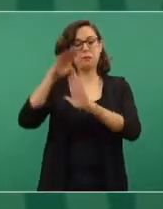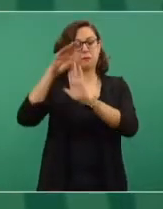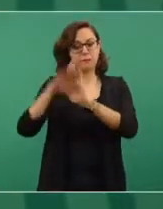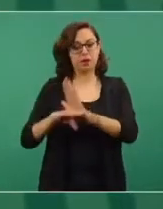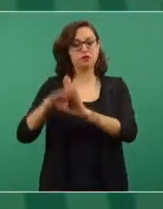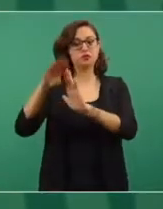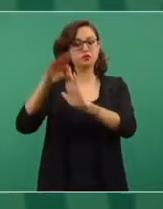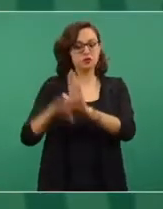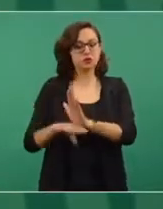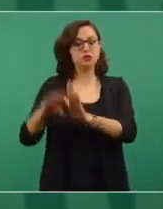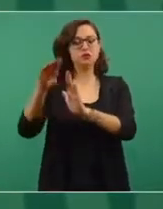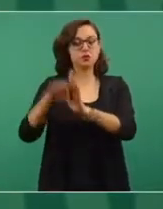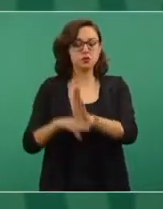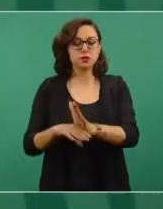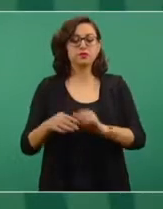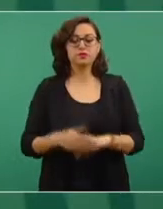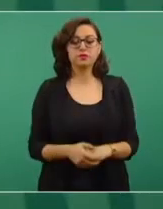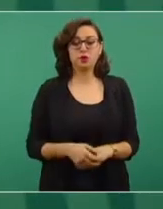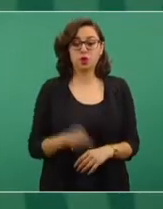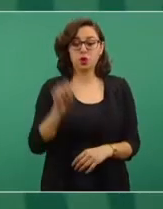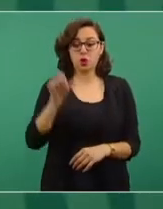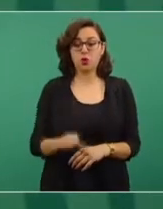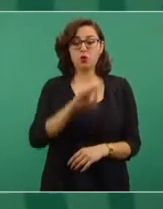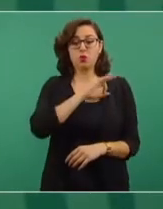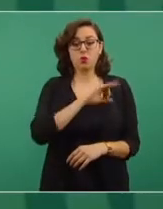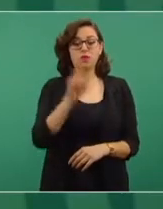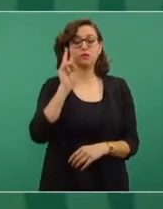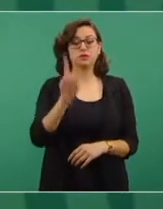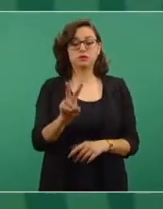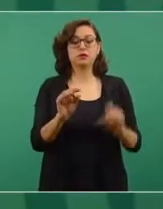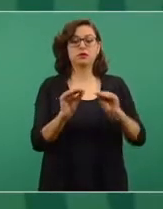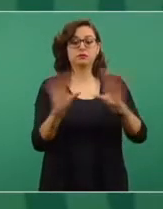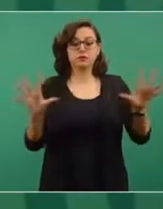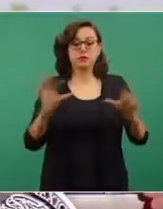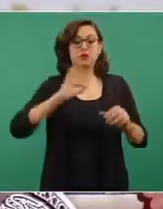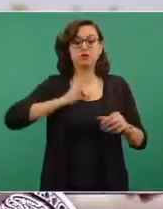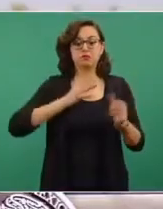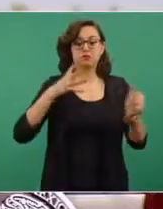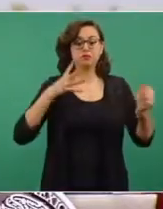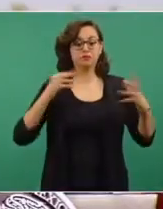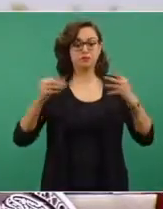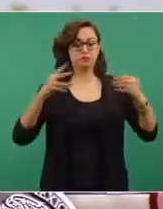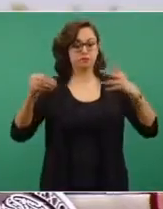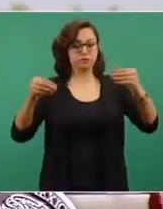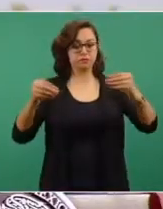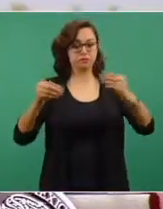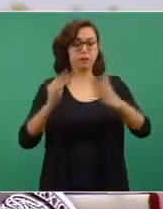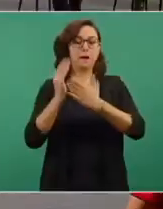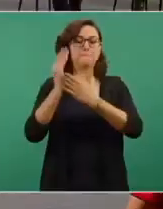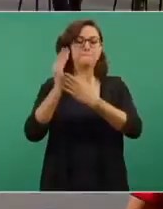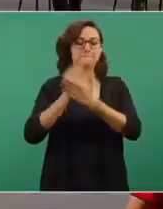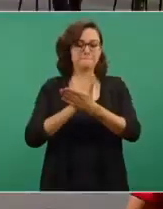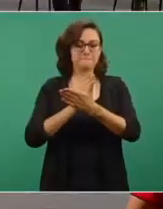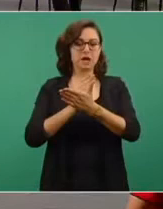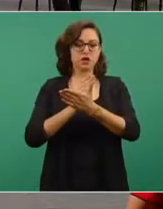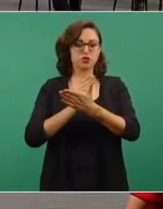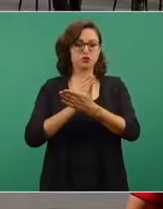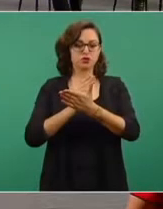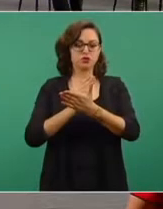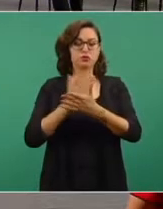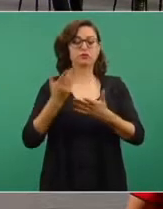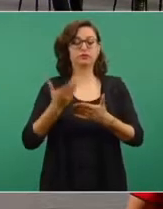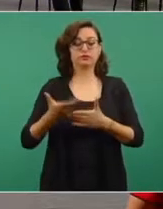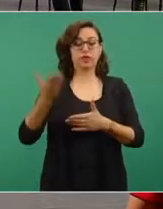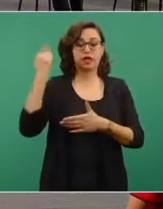hoy tenemos, y esto se ve claramente en la gráfica, una intensidad epidémica menor a la que tuvimos cuando se logró la